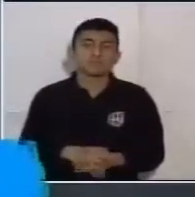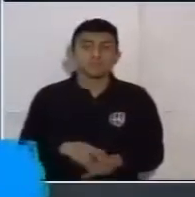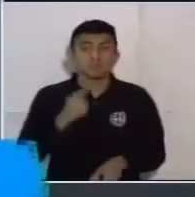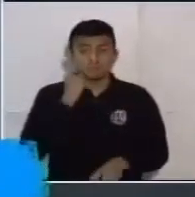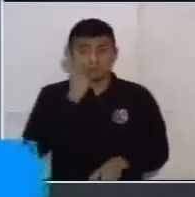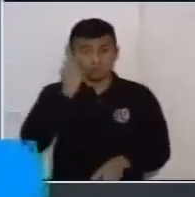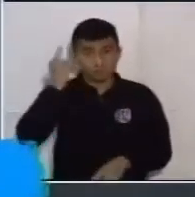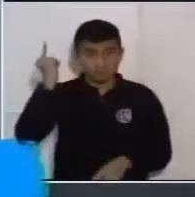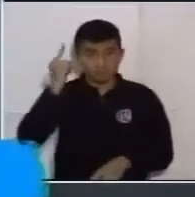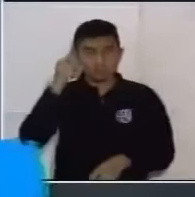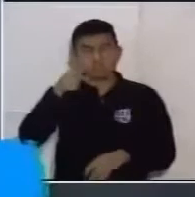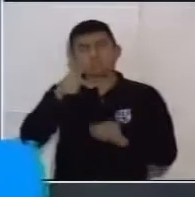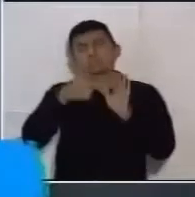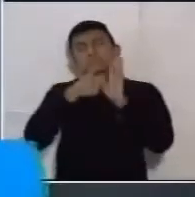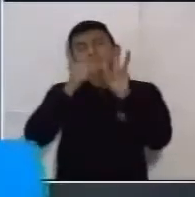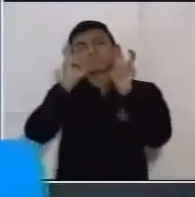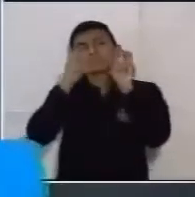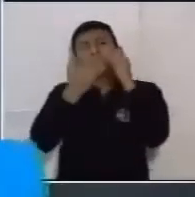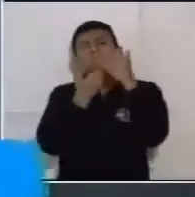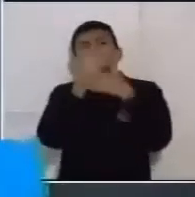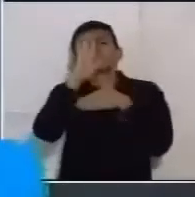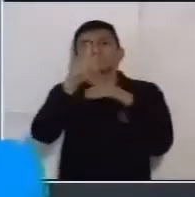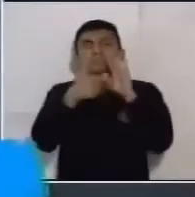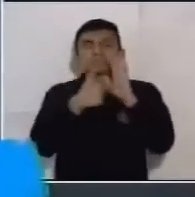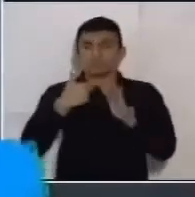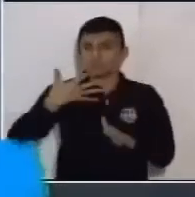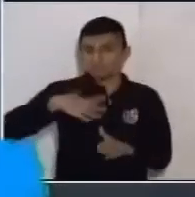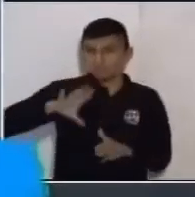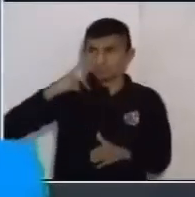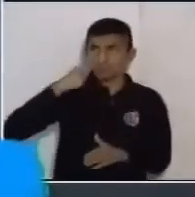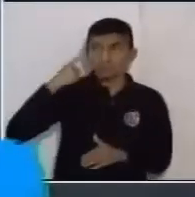Si tenemos este otro triángulo,